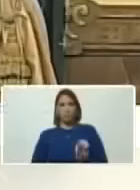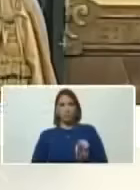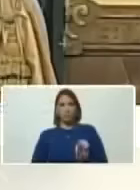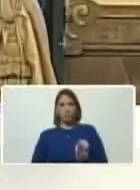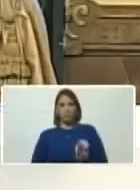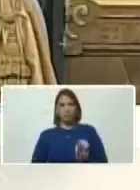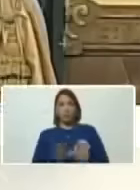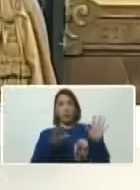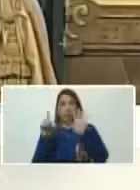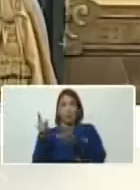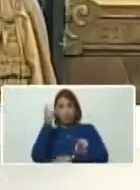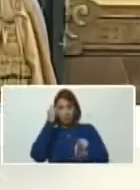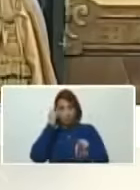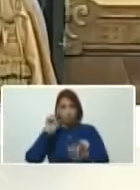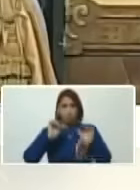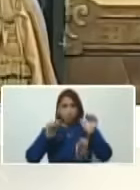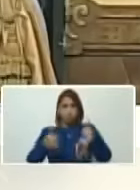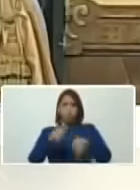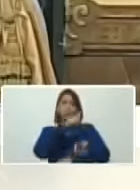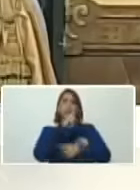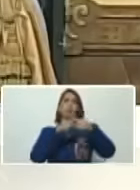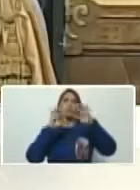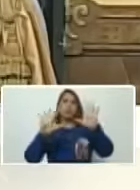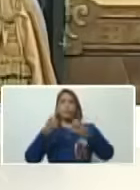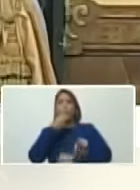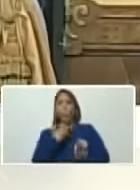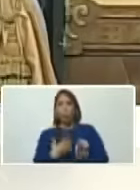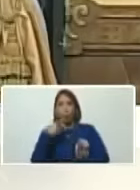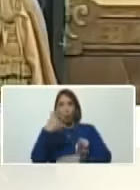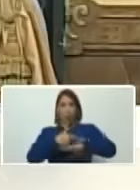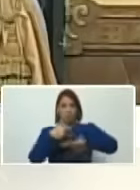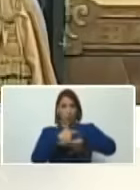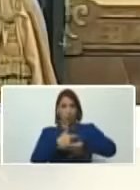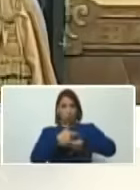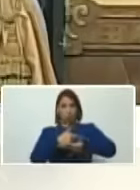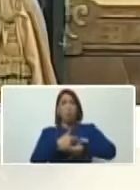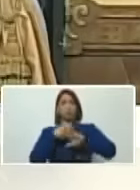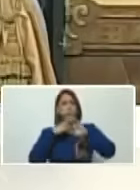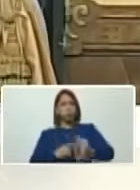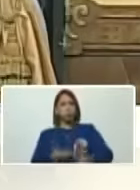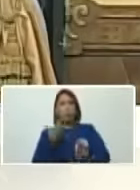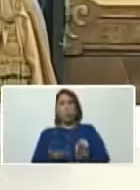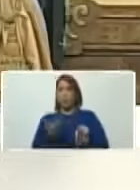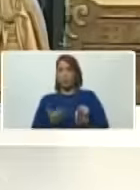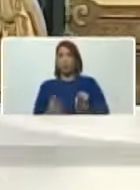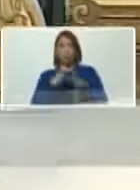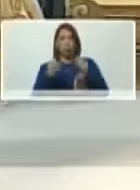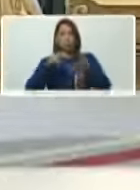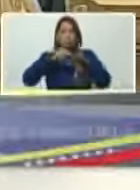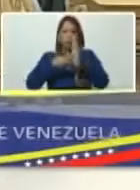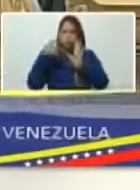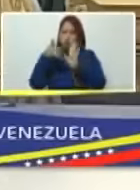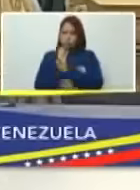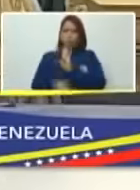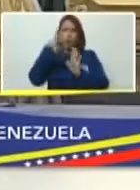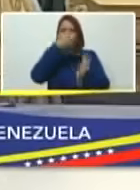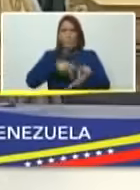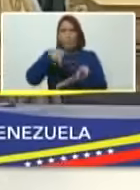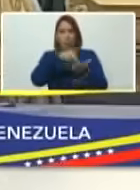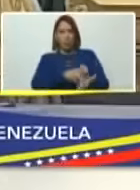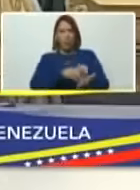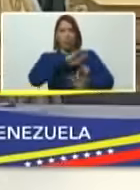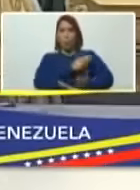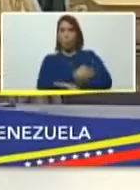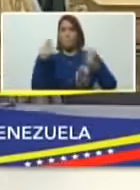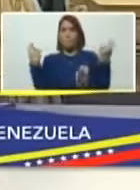es extraordinario los resultados que vamos obteniendo en todo lo que es la participación del poder